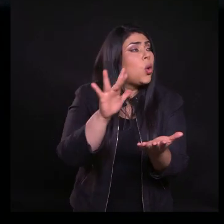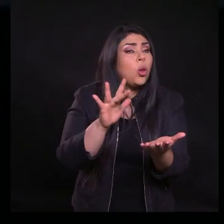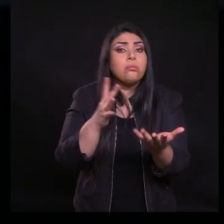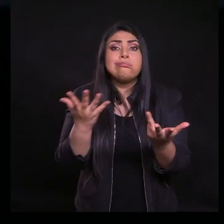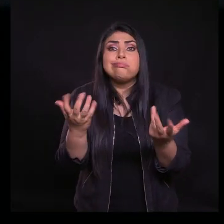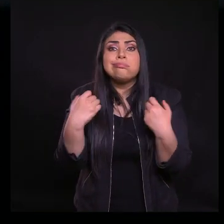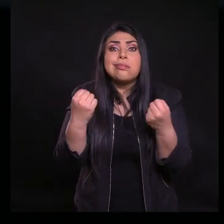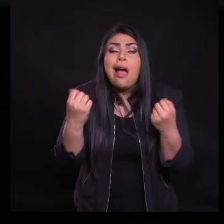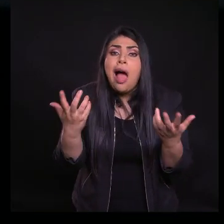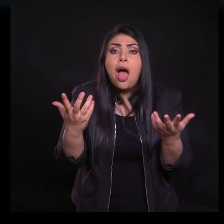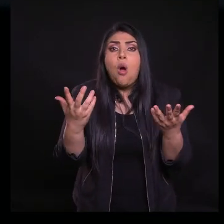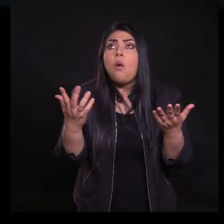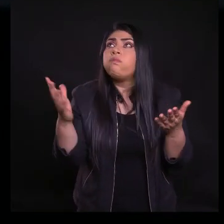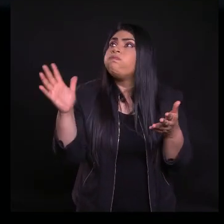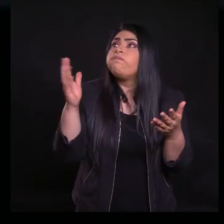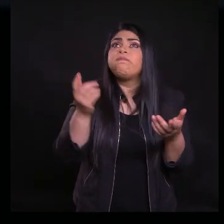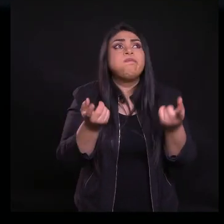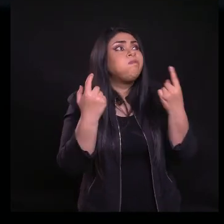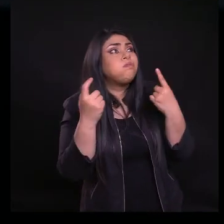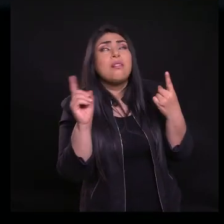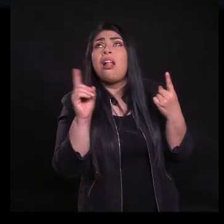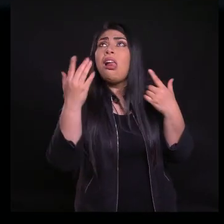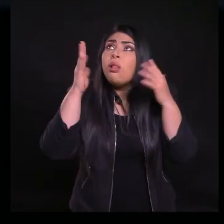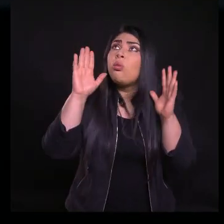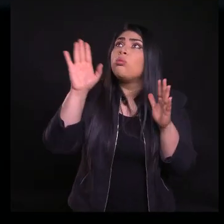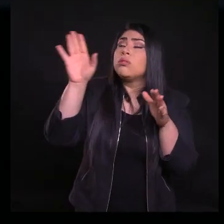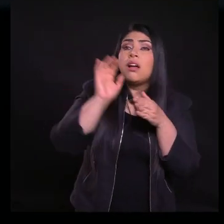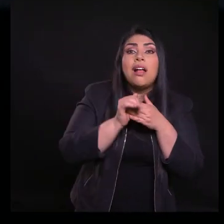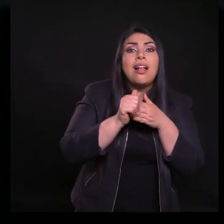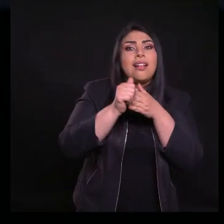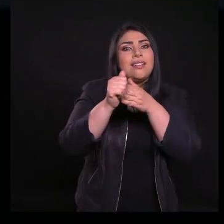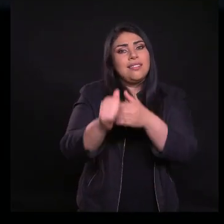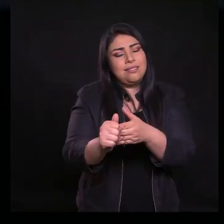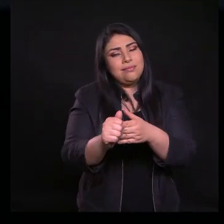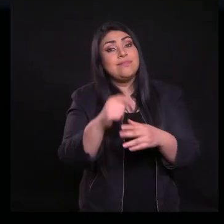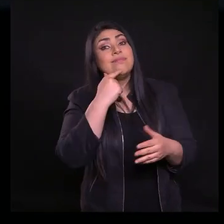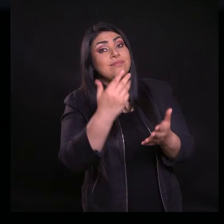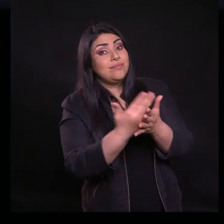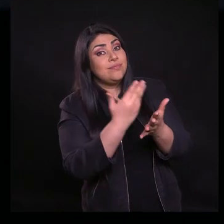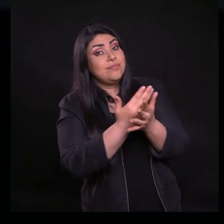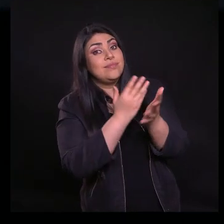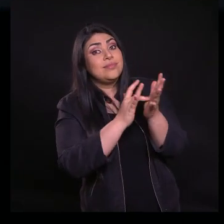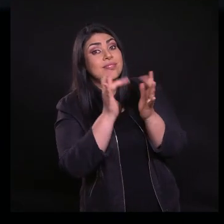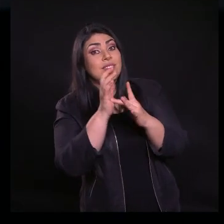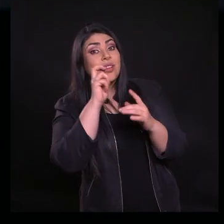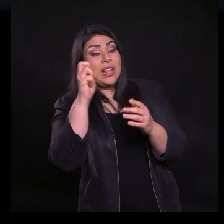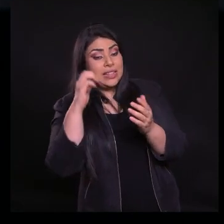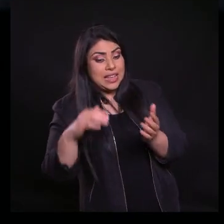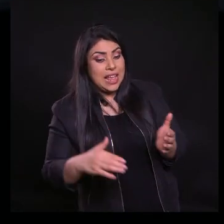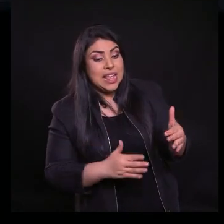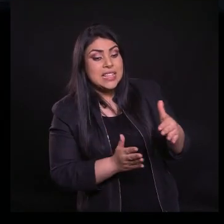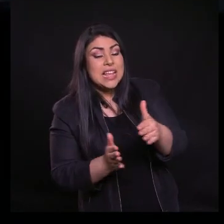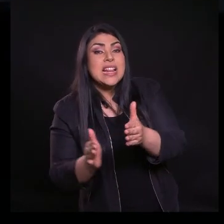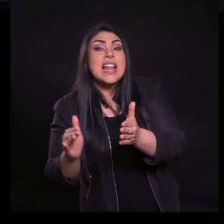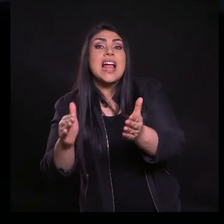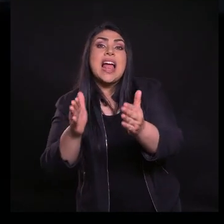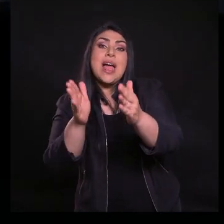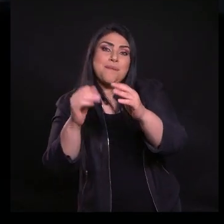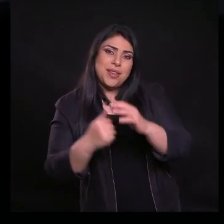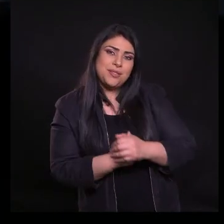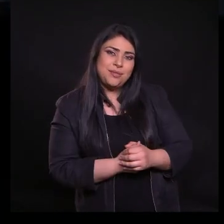hacer cómo de qué forma dice la palabra del señor que jesús es el camino juan 14 6